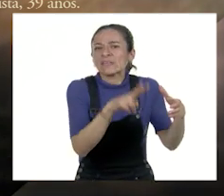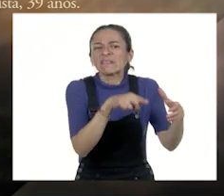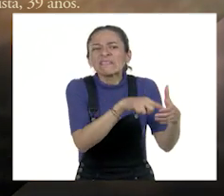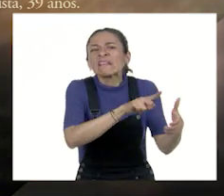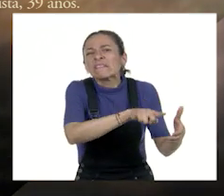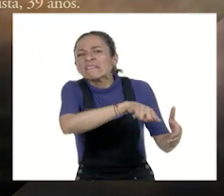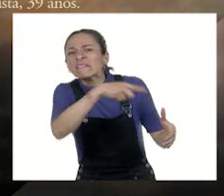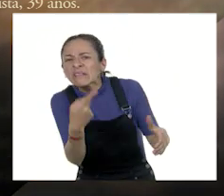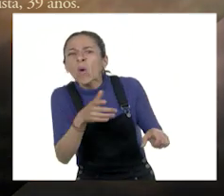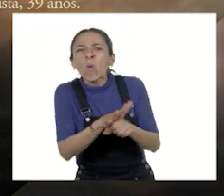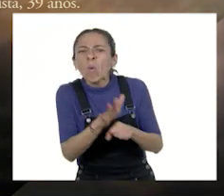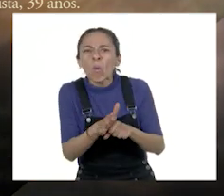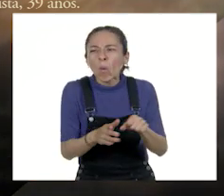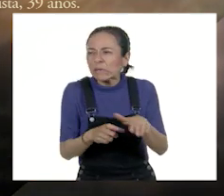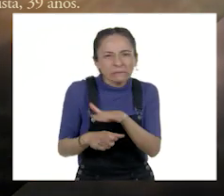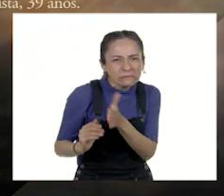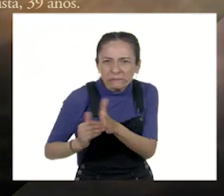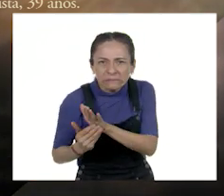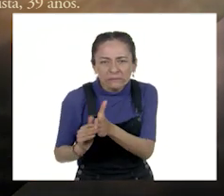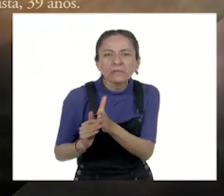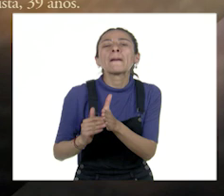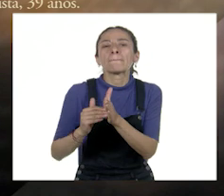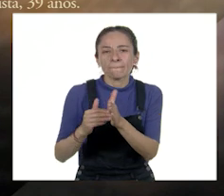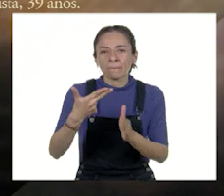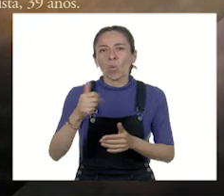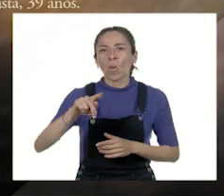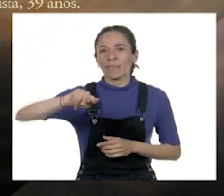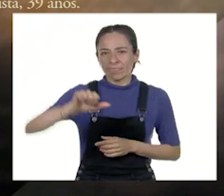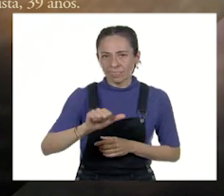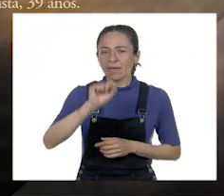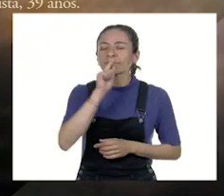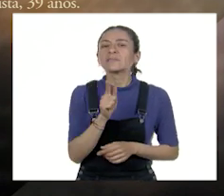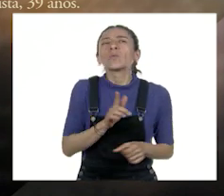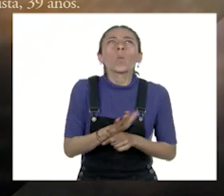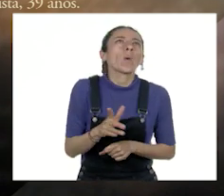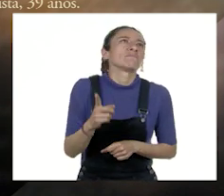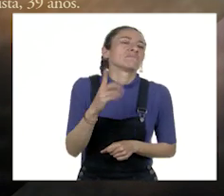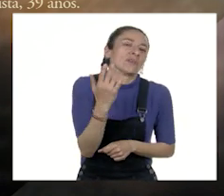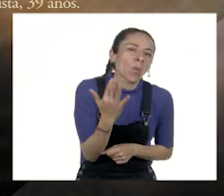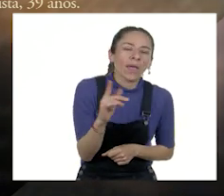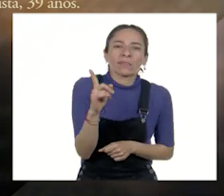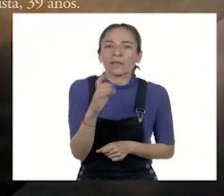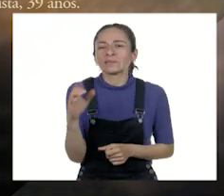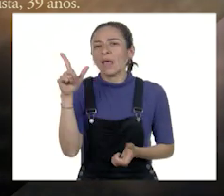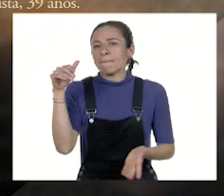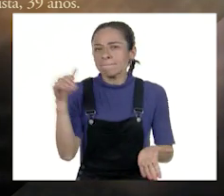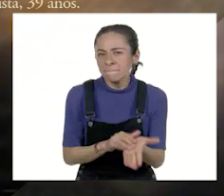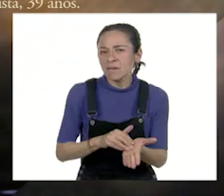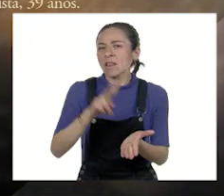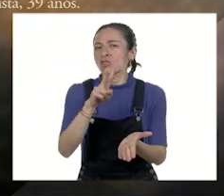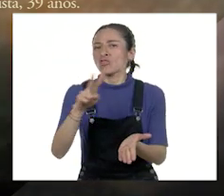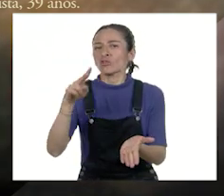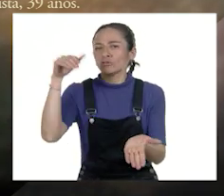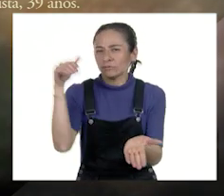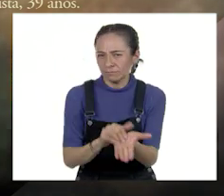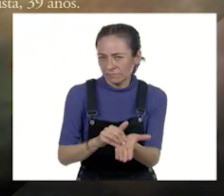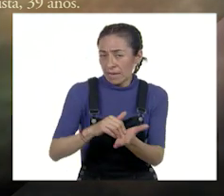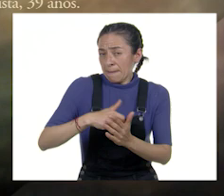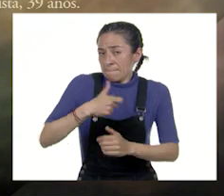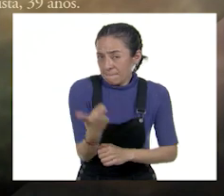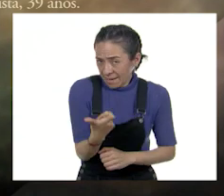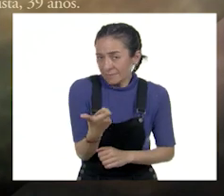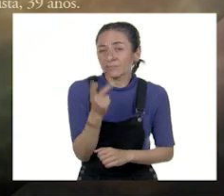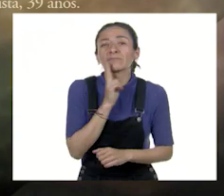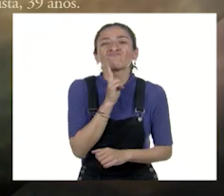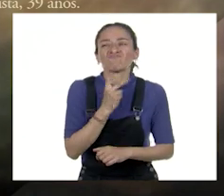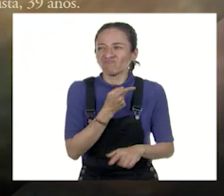esbirros de Victoriano Huerta, mediante la retribución de 50, 100, 1000 o 2000 pesos, según la posición